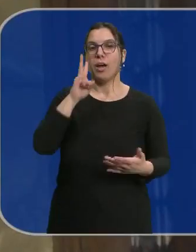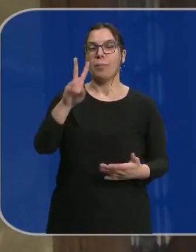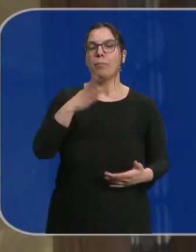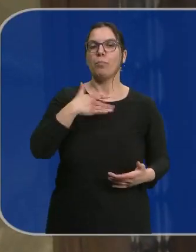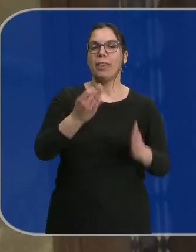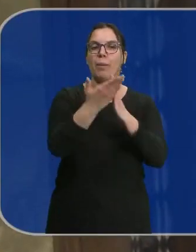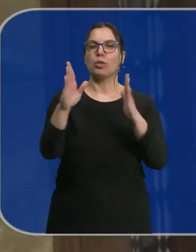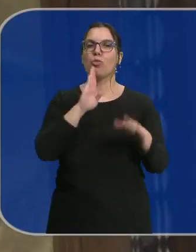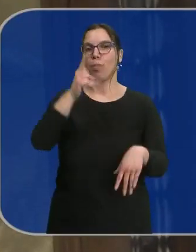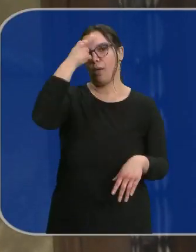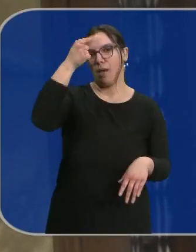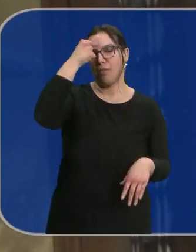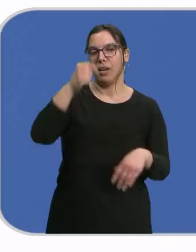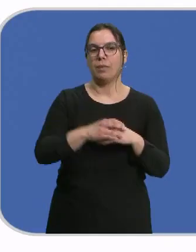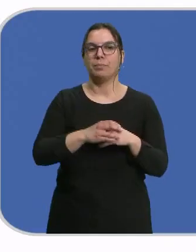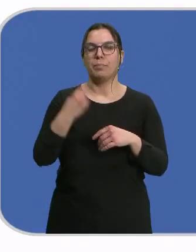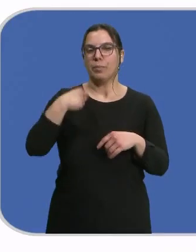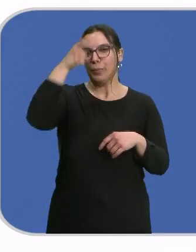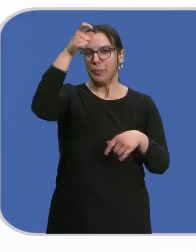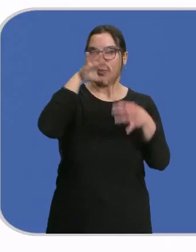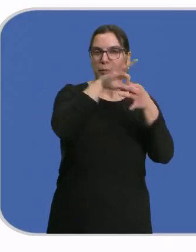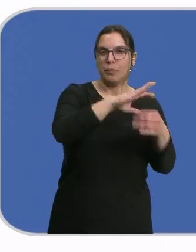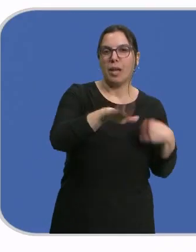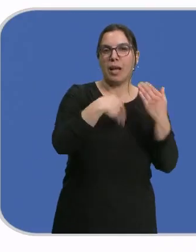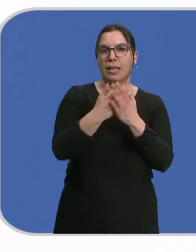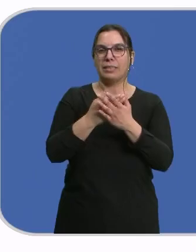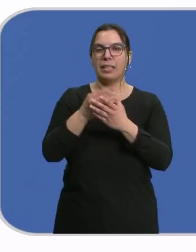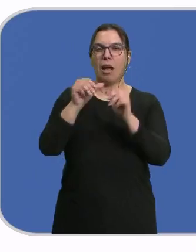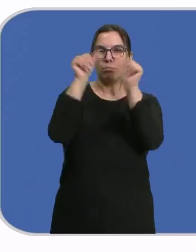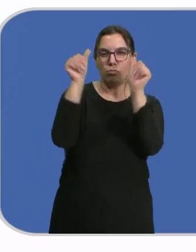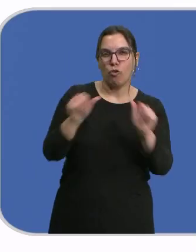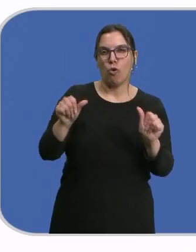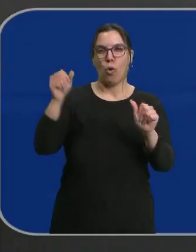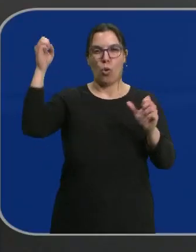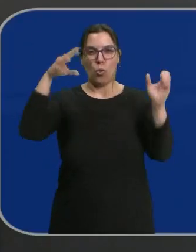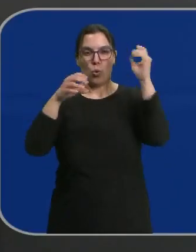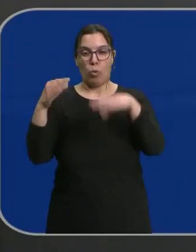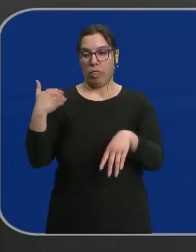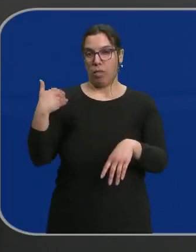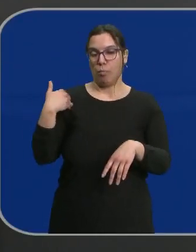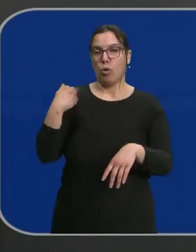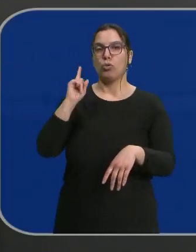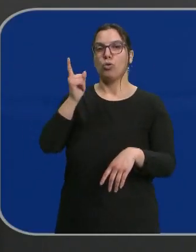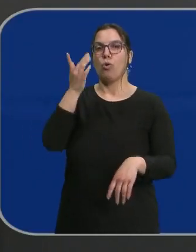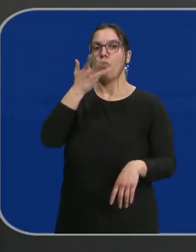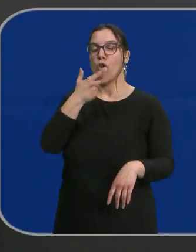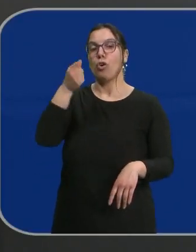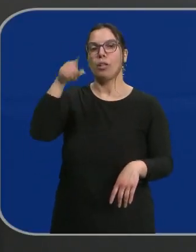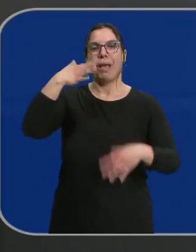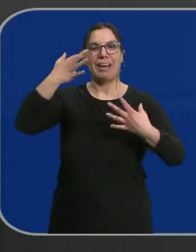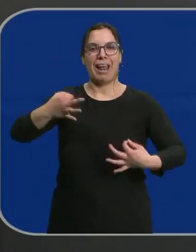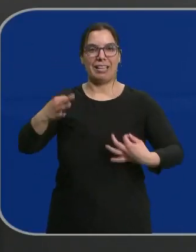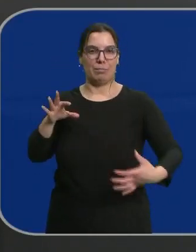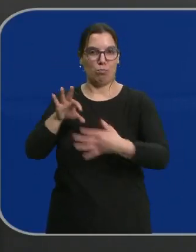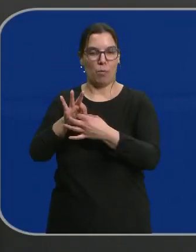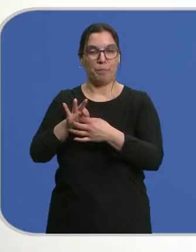una exposición en Ávila, desde el ruralismo al modelado de la luz y el volumen, pasando por el más reciente solo color o el realismo